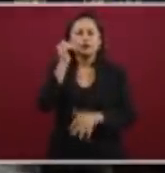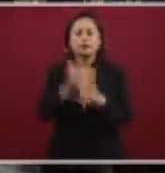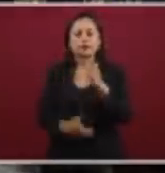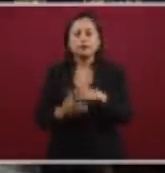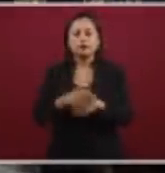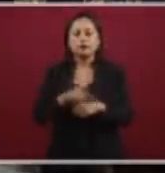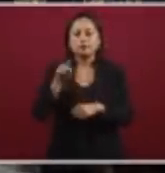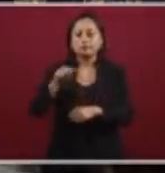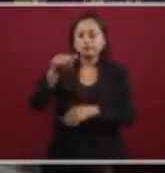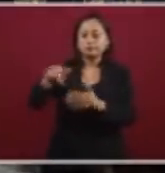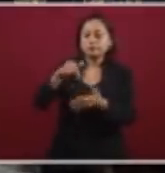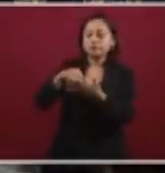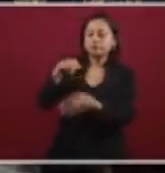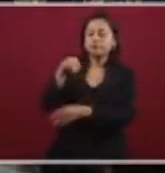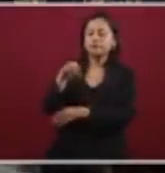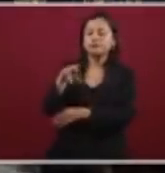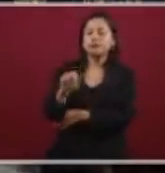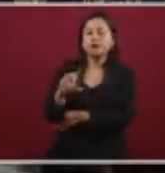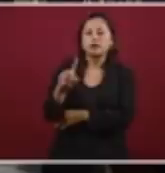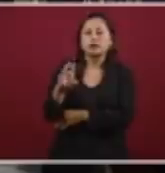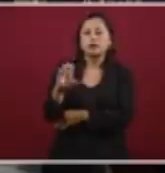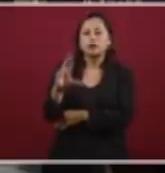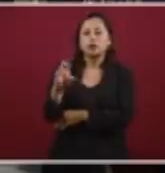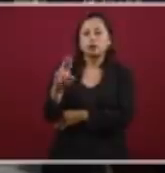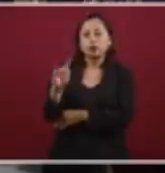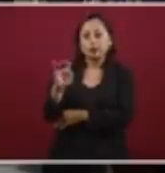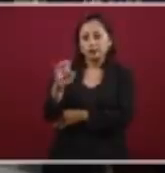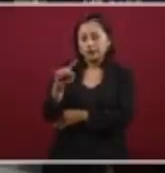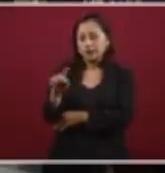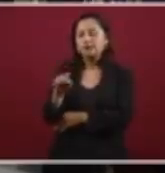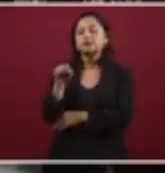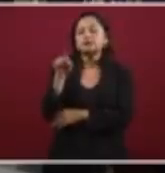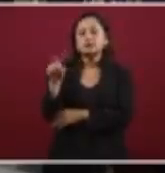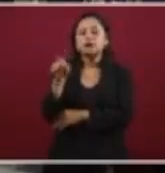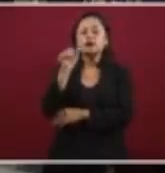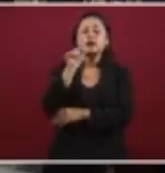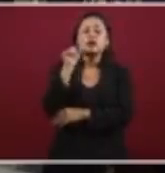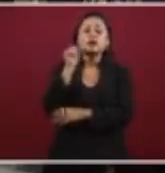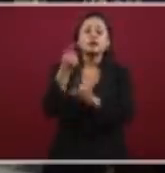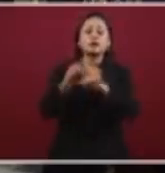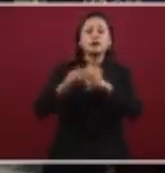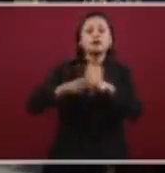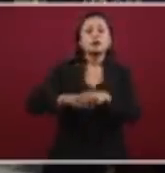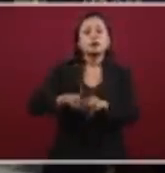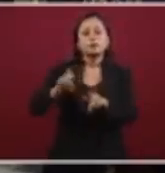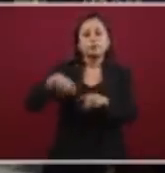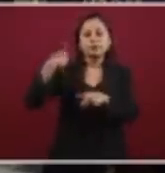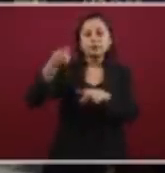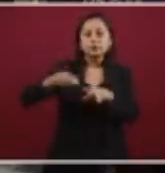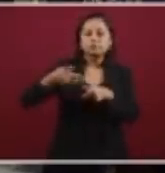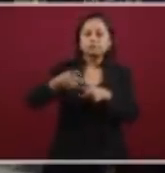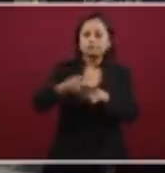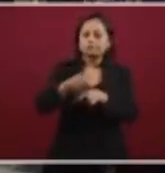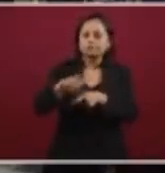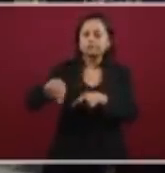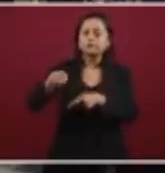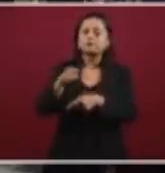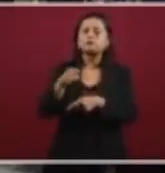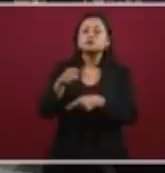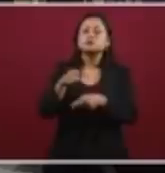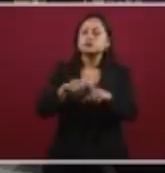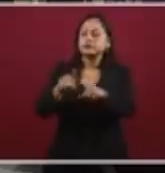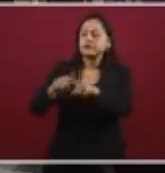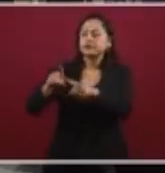cortez ayer se lanzaron ya a la pesca embarcaciones menores de varias poblaciones